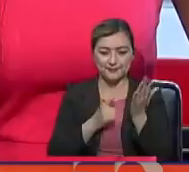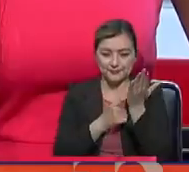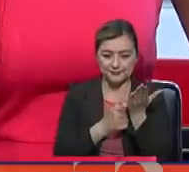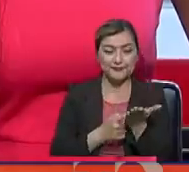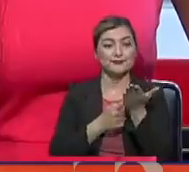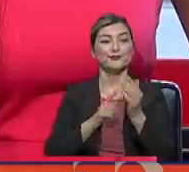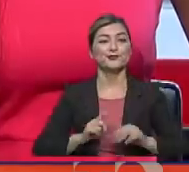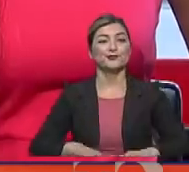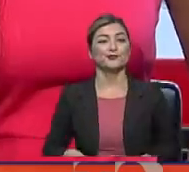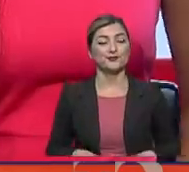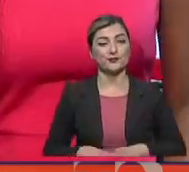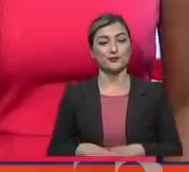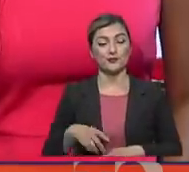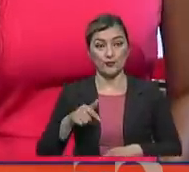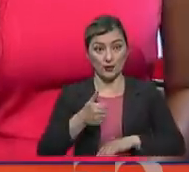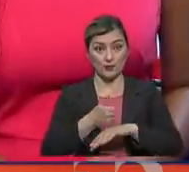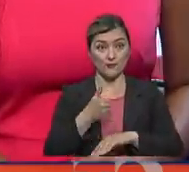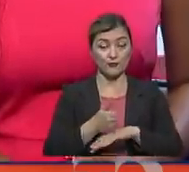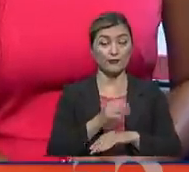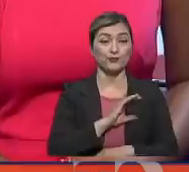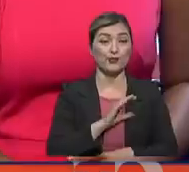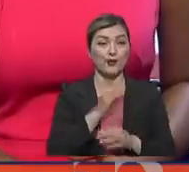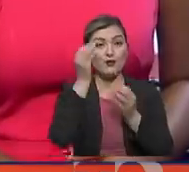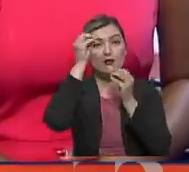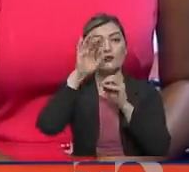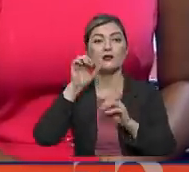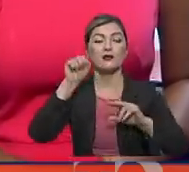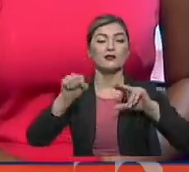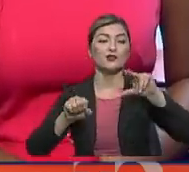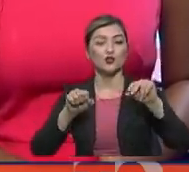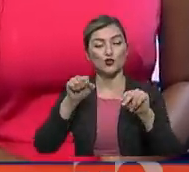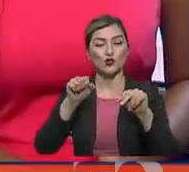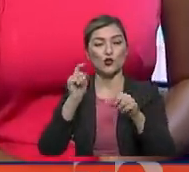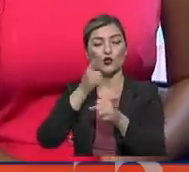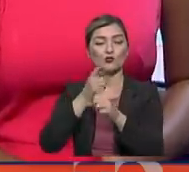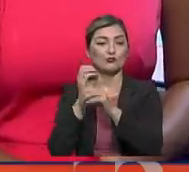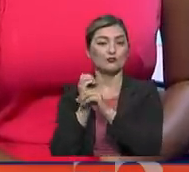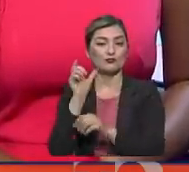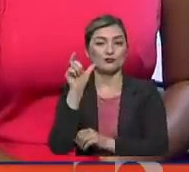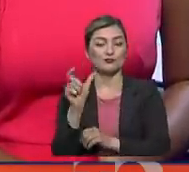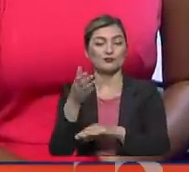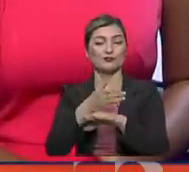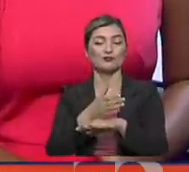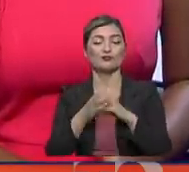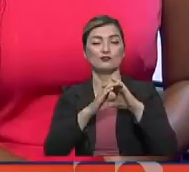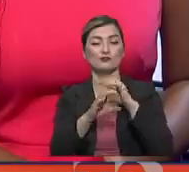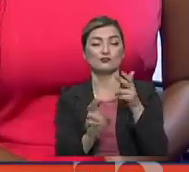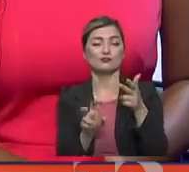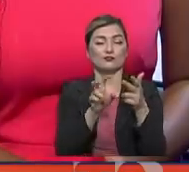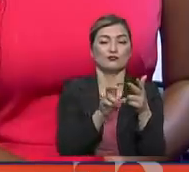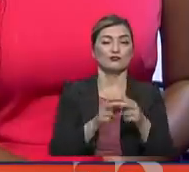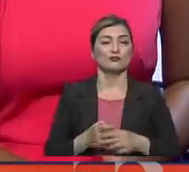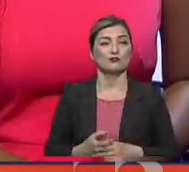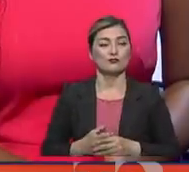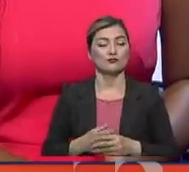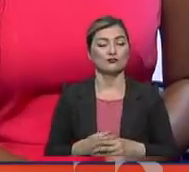análisis. Se espera que hoy las autoridades municipales den a conocer si es que se va a implementar esta medida también en los buses, Helen,